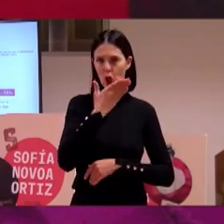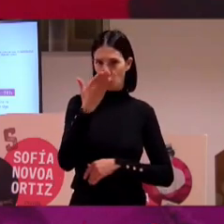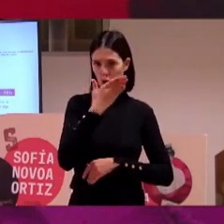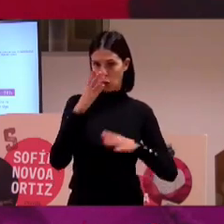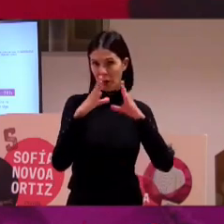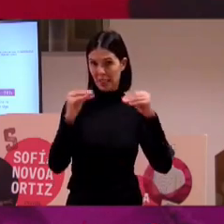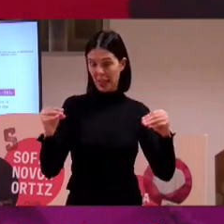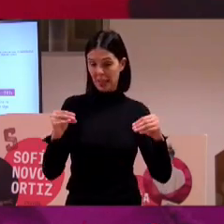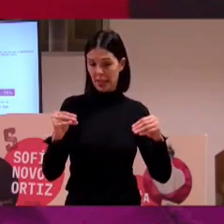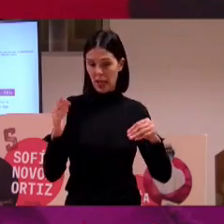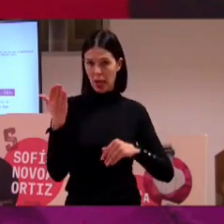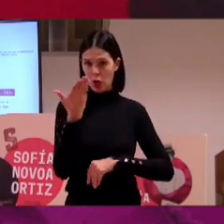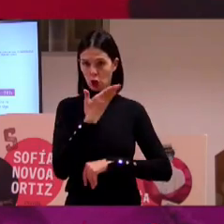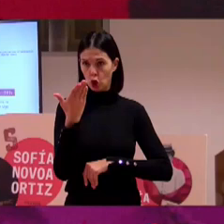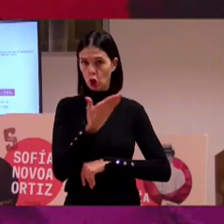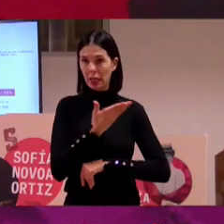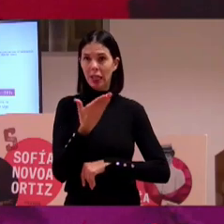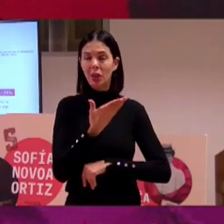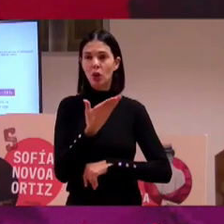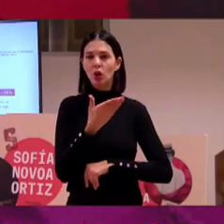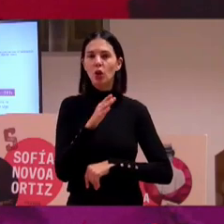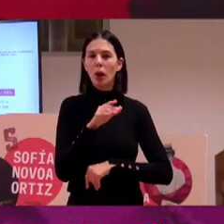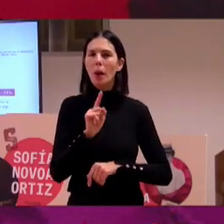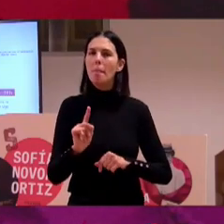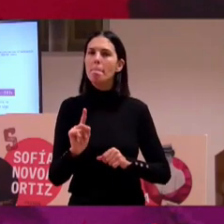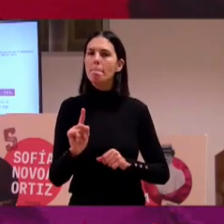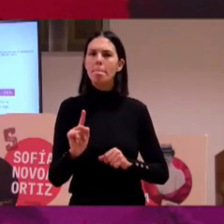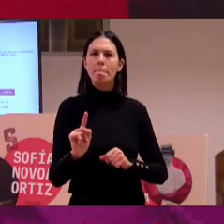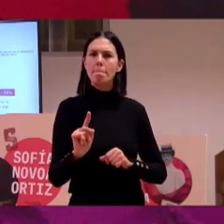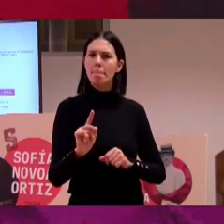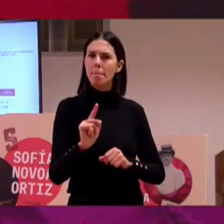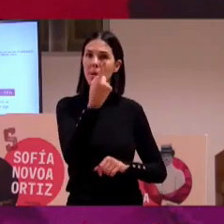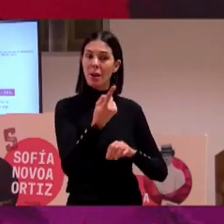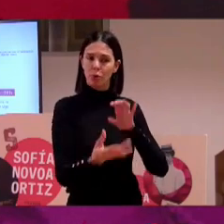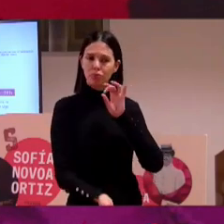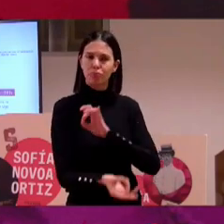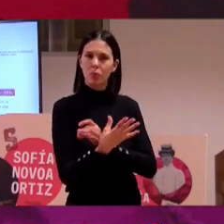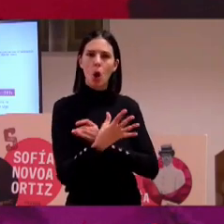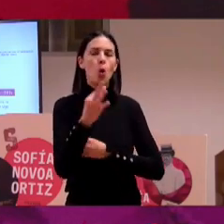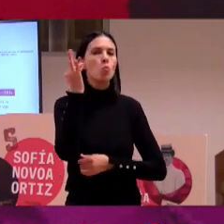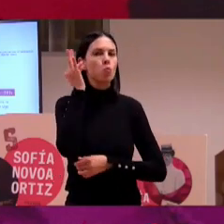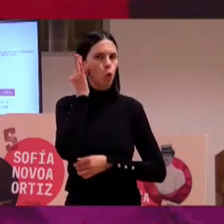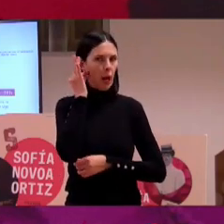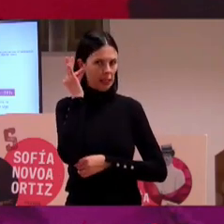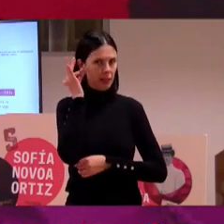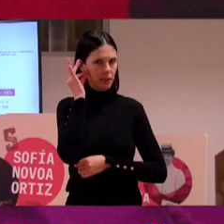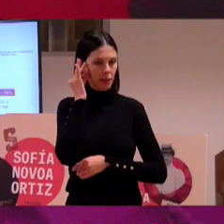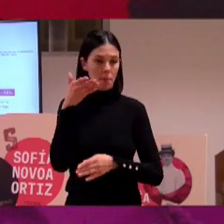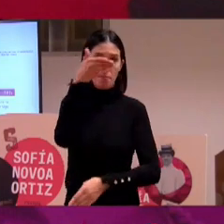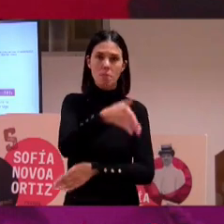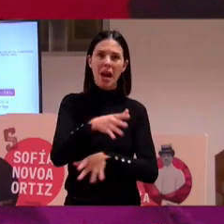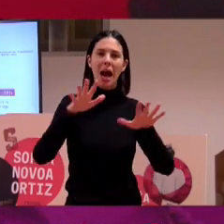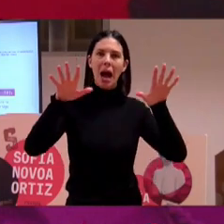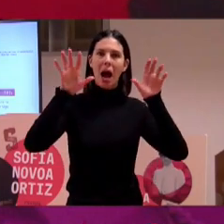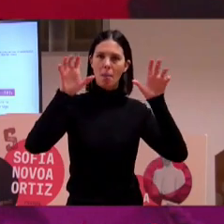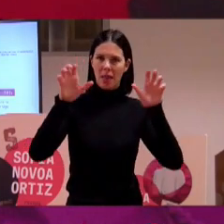sí. Un coles que era o primeiro donde as mulleres iban a aprender